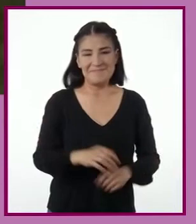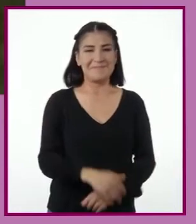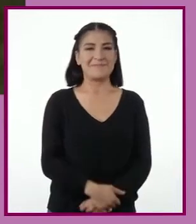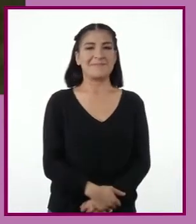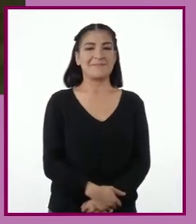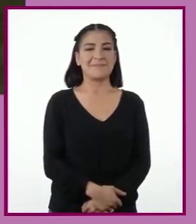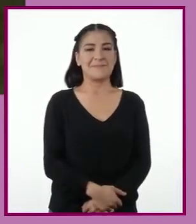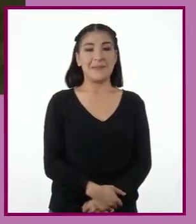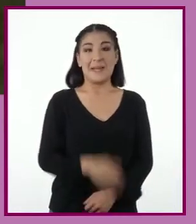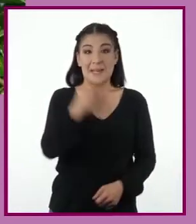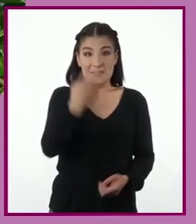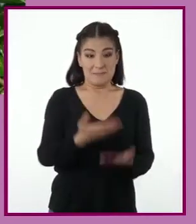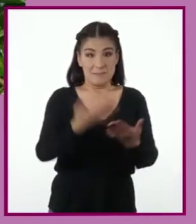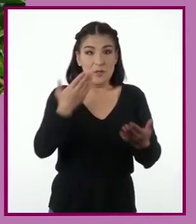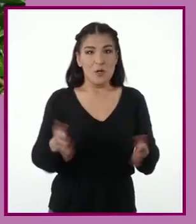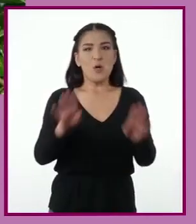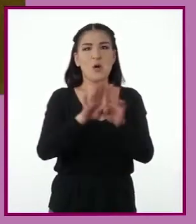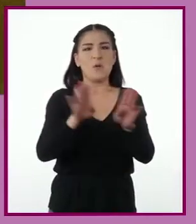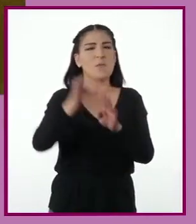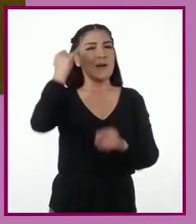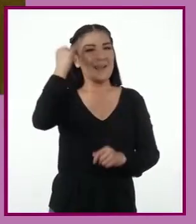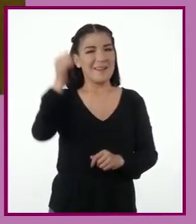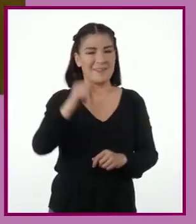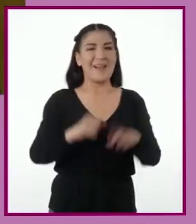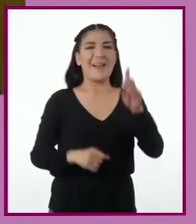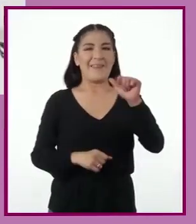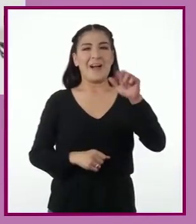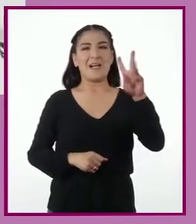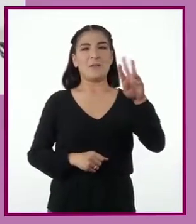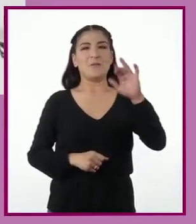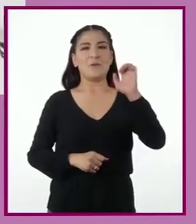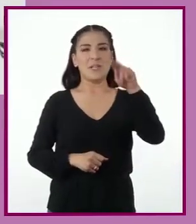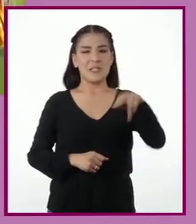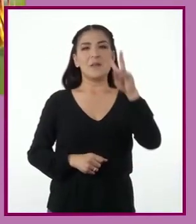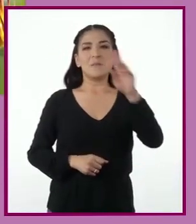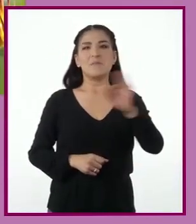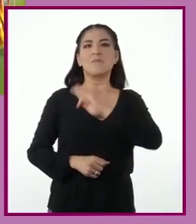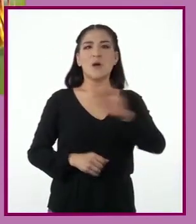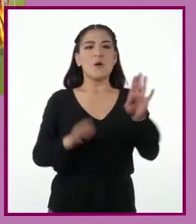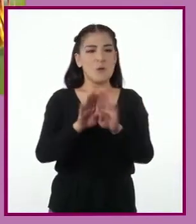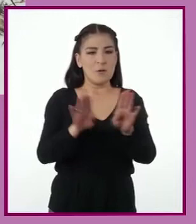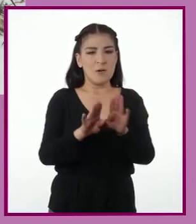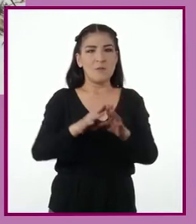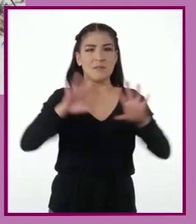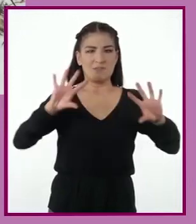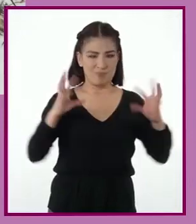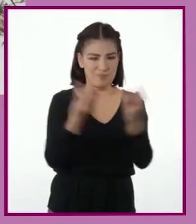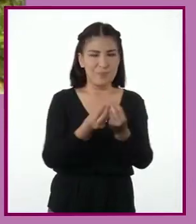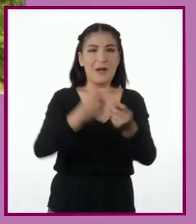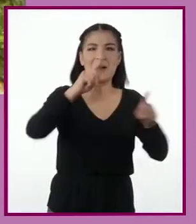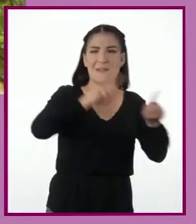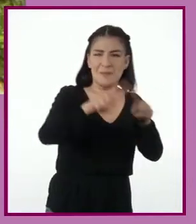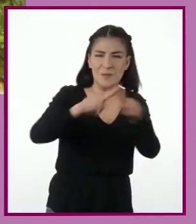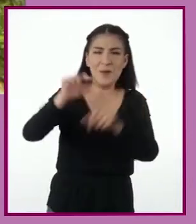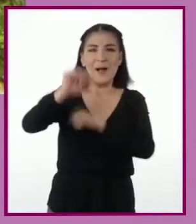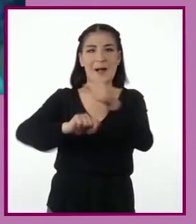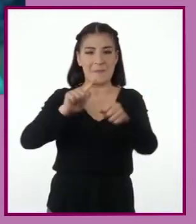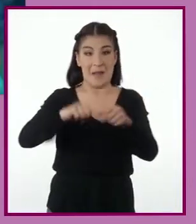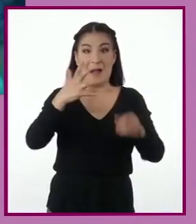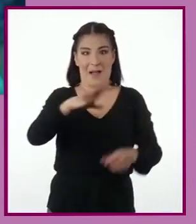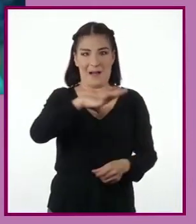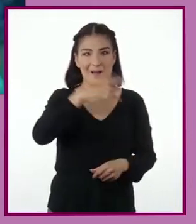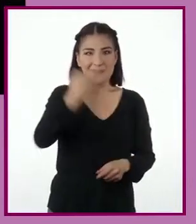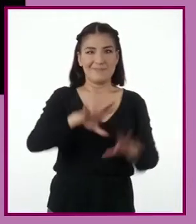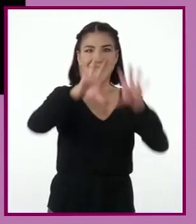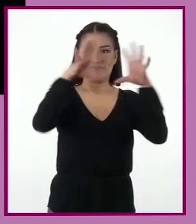A partir de las ideas del naturalista Charles Darwin, podemos apreciar que el conjunto de seres vivos que existe en la Tierra es